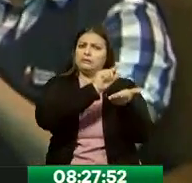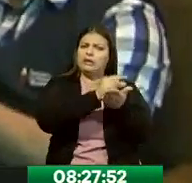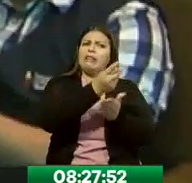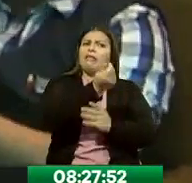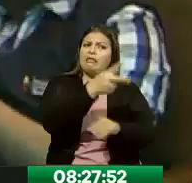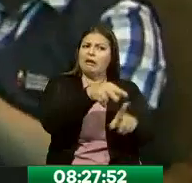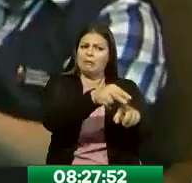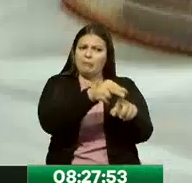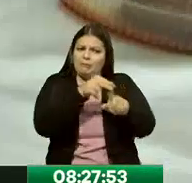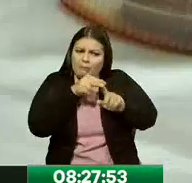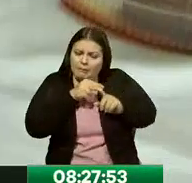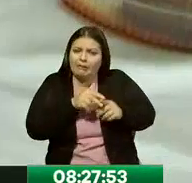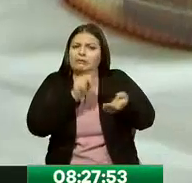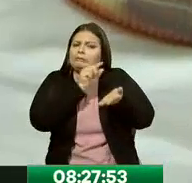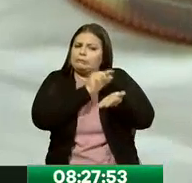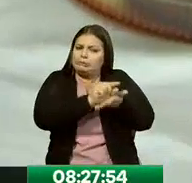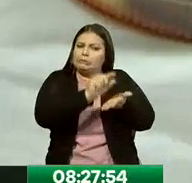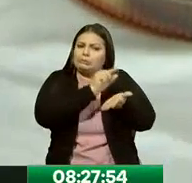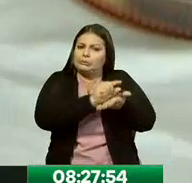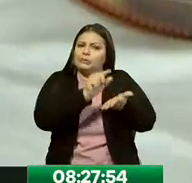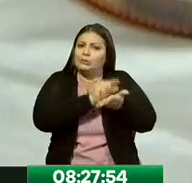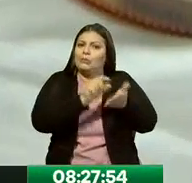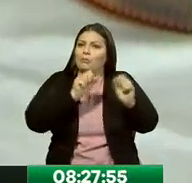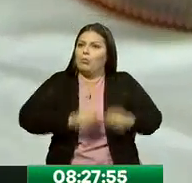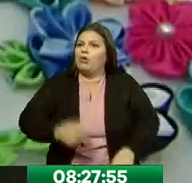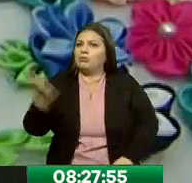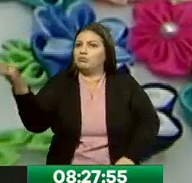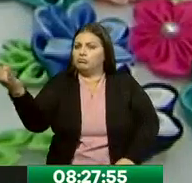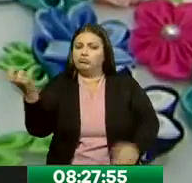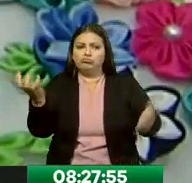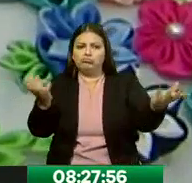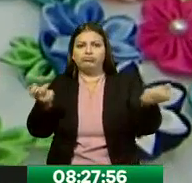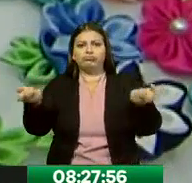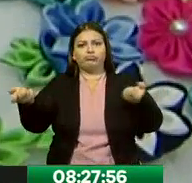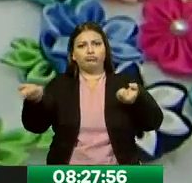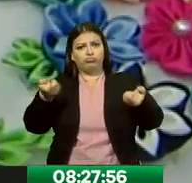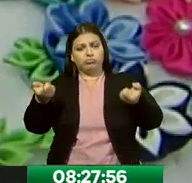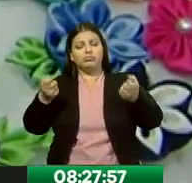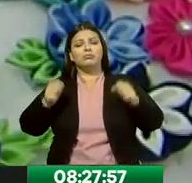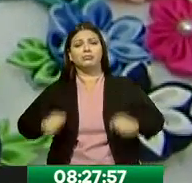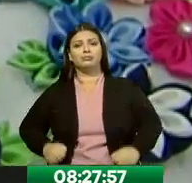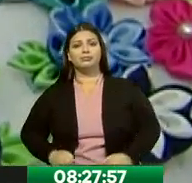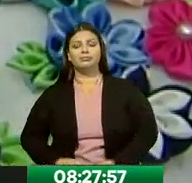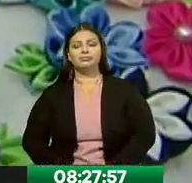salido adelante, contra viento y marea, informó Jorge Escobar.